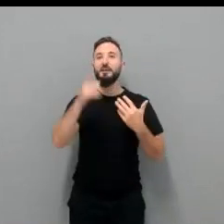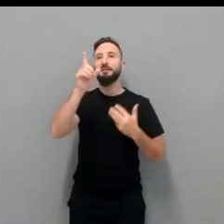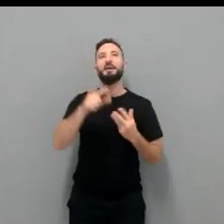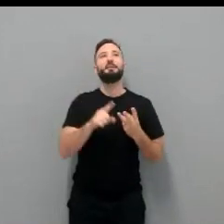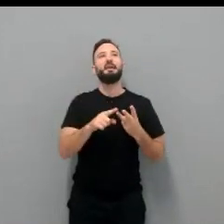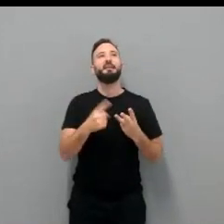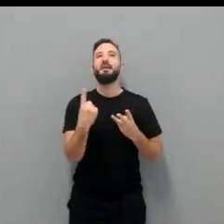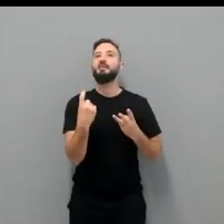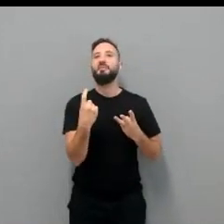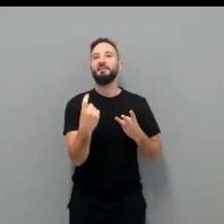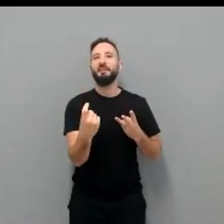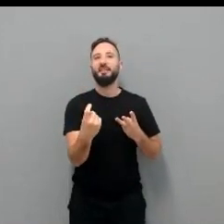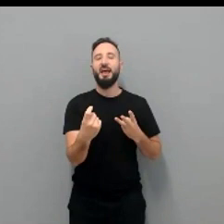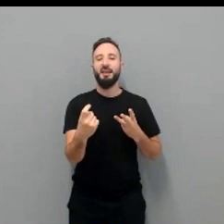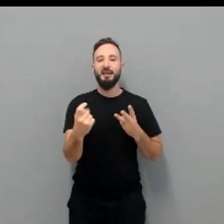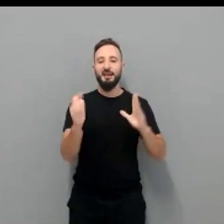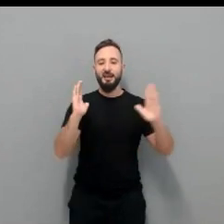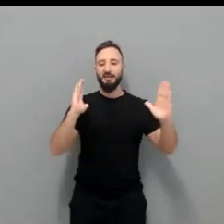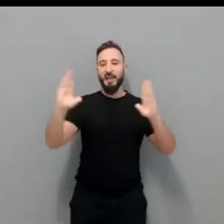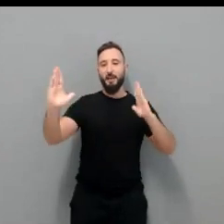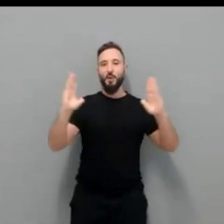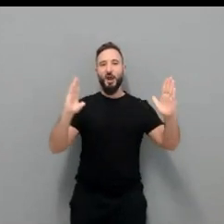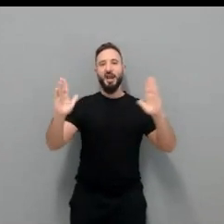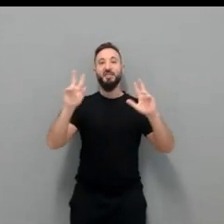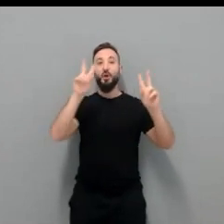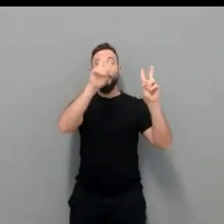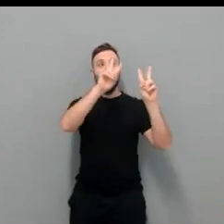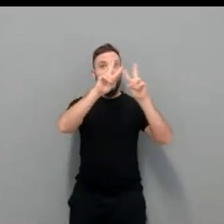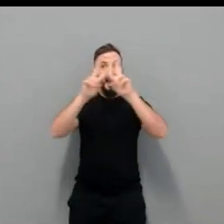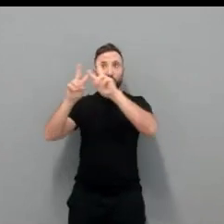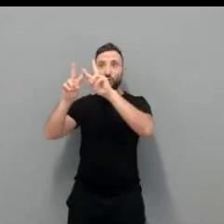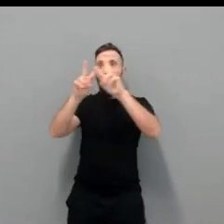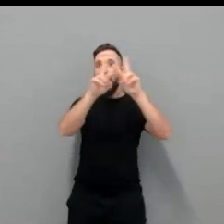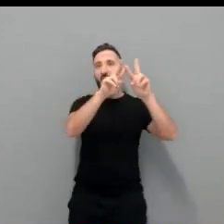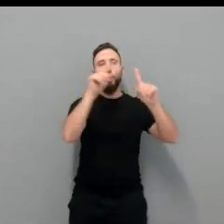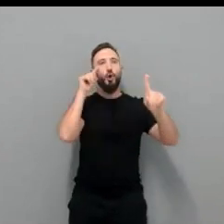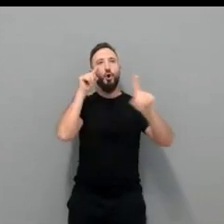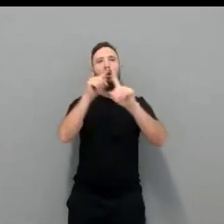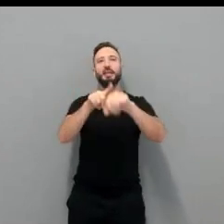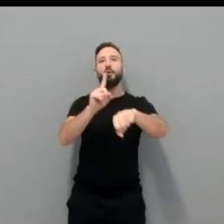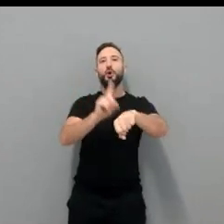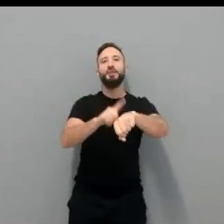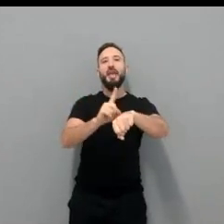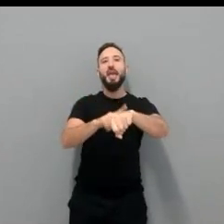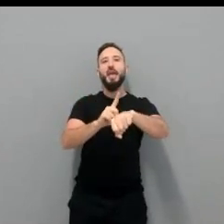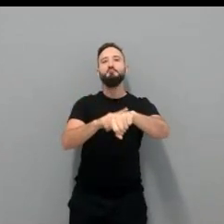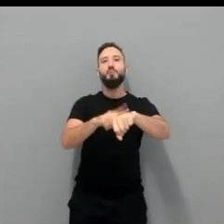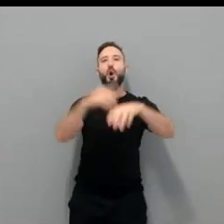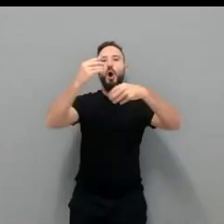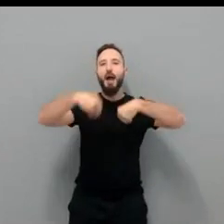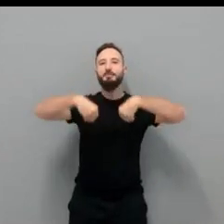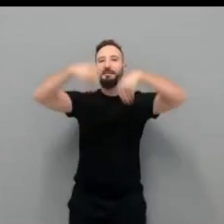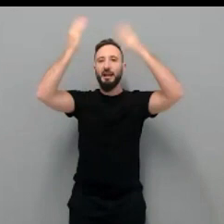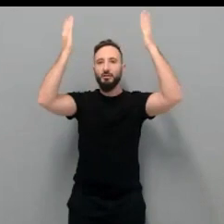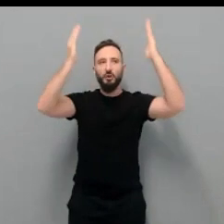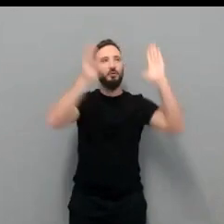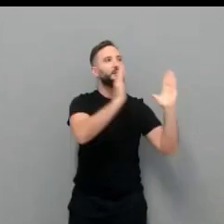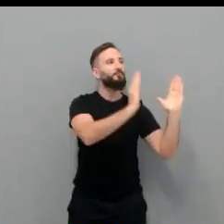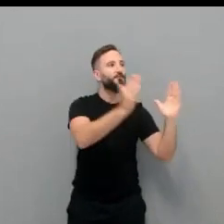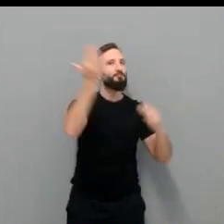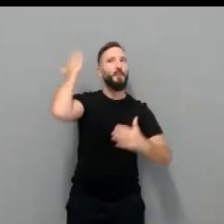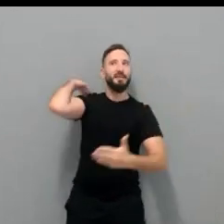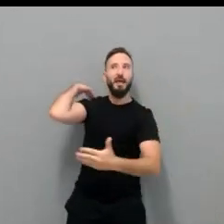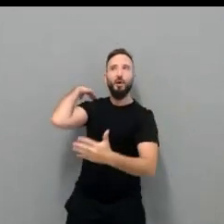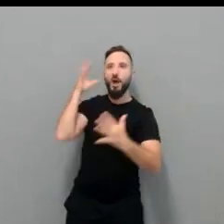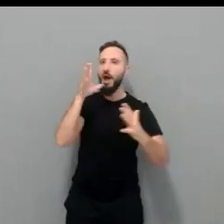necesitan temporalizadores visuales para la comprensión del tiempo, que es muy intangible. Entonces, ¿cómo lo estamos